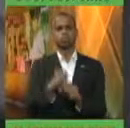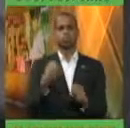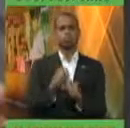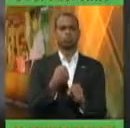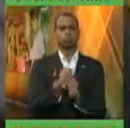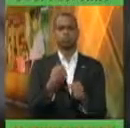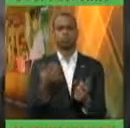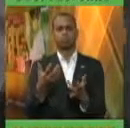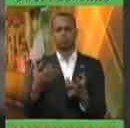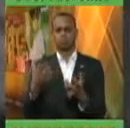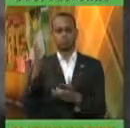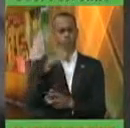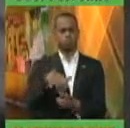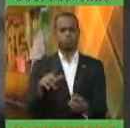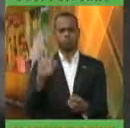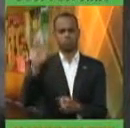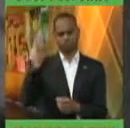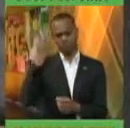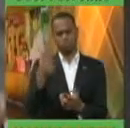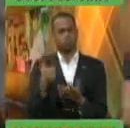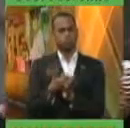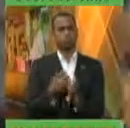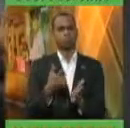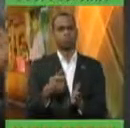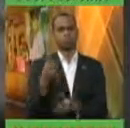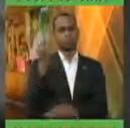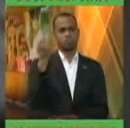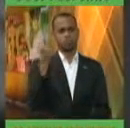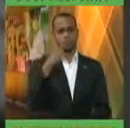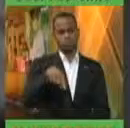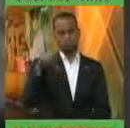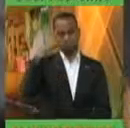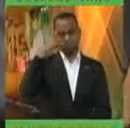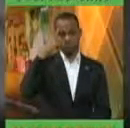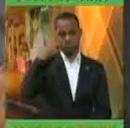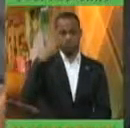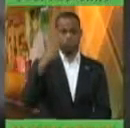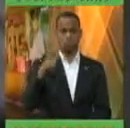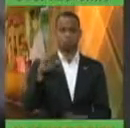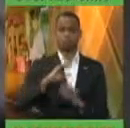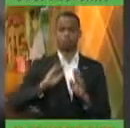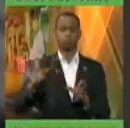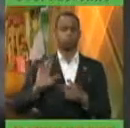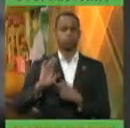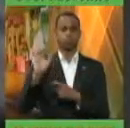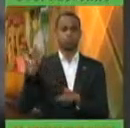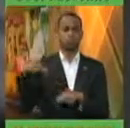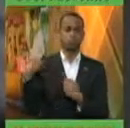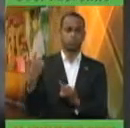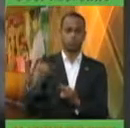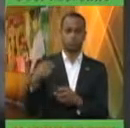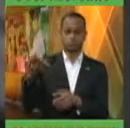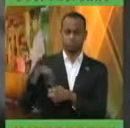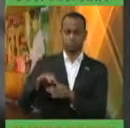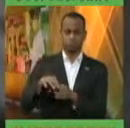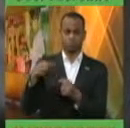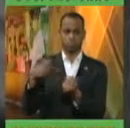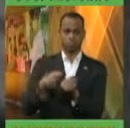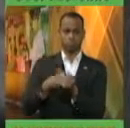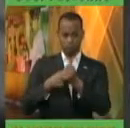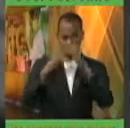que tiene un retorno político enorme que no se piensen y está demostrado con lo que ha pasado con la votación a favor